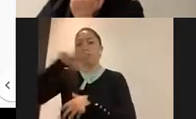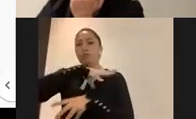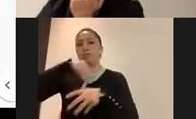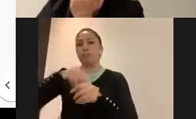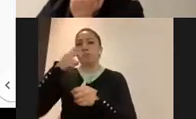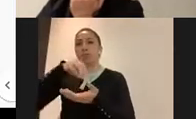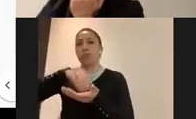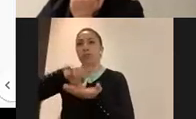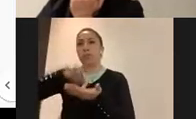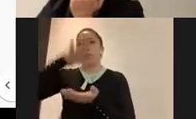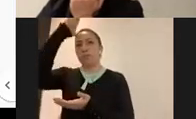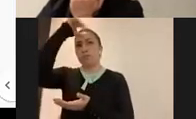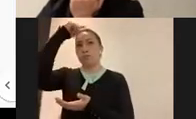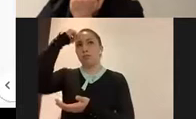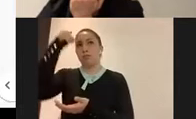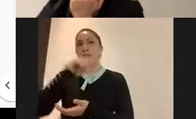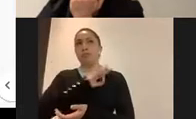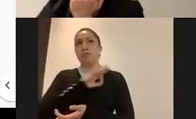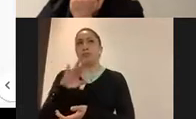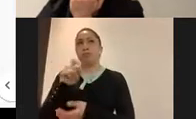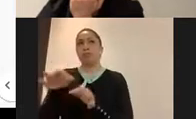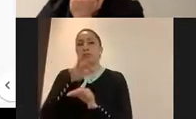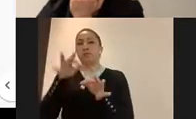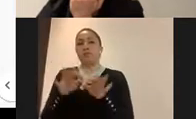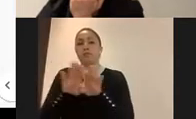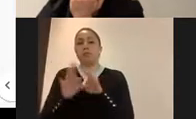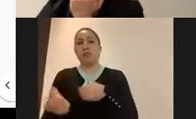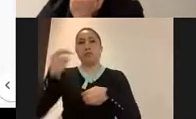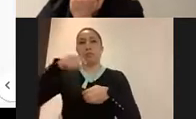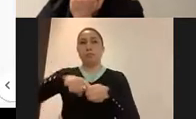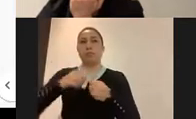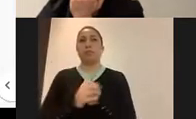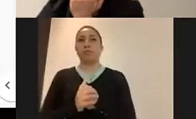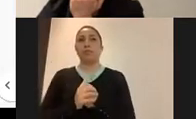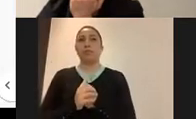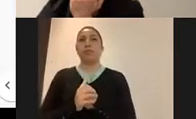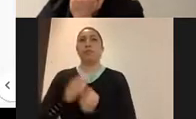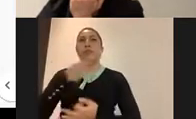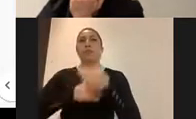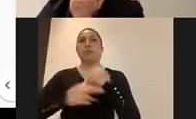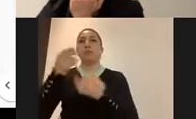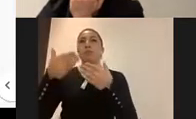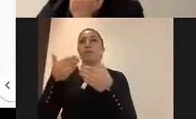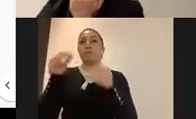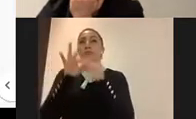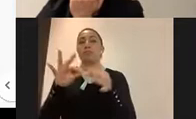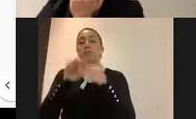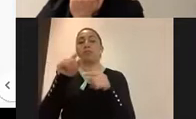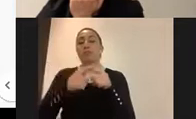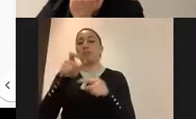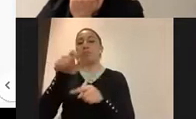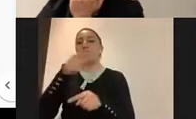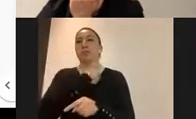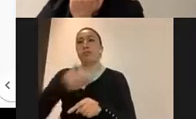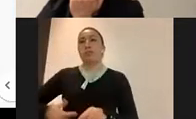este acuerdo para efectos de su respectiva incorporación, con base en lo que ha señalado el propio presidente de la Junta de